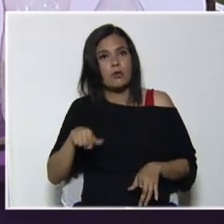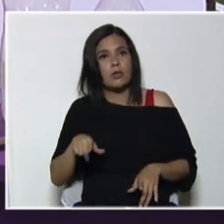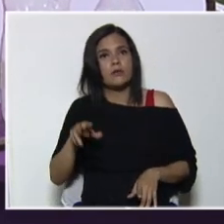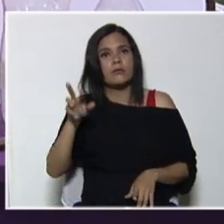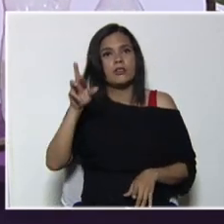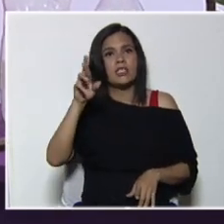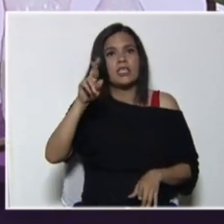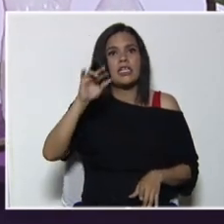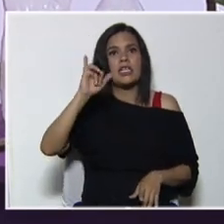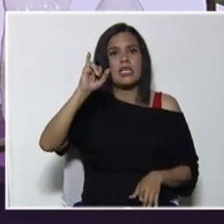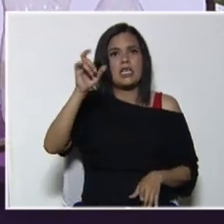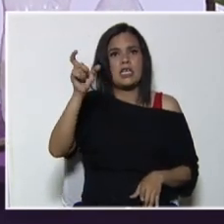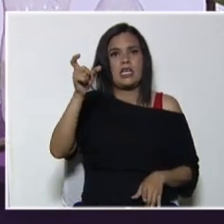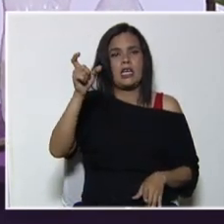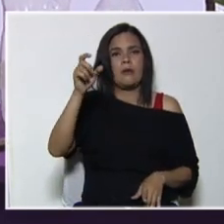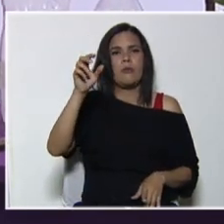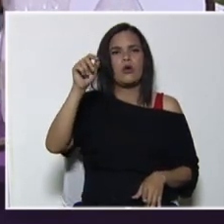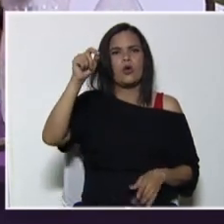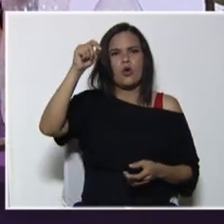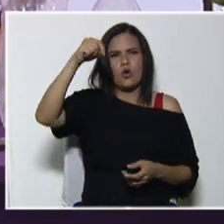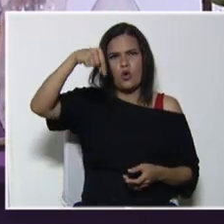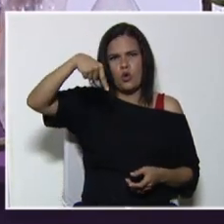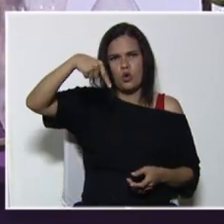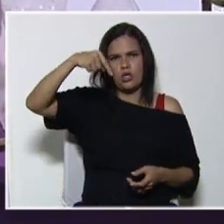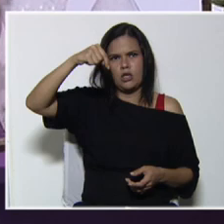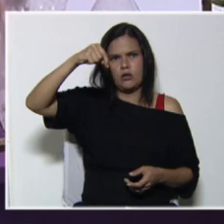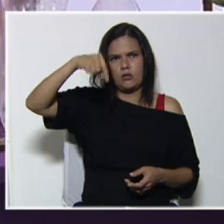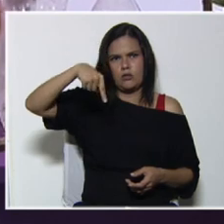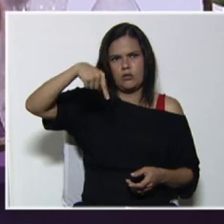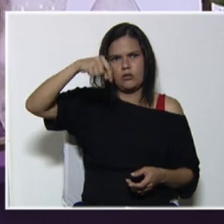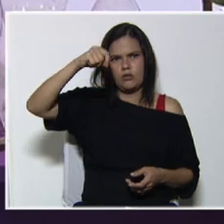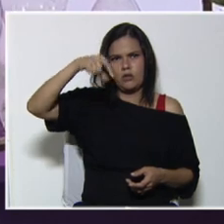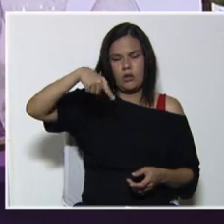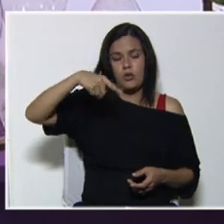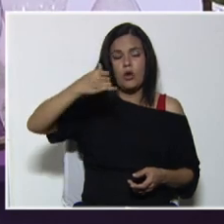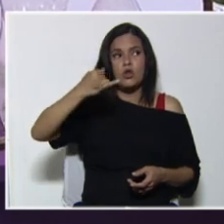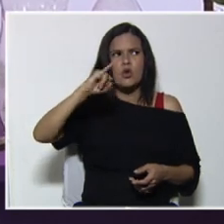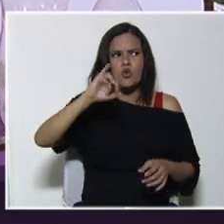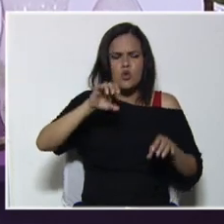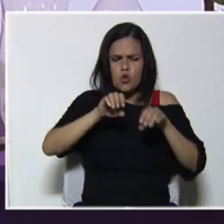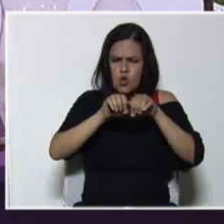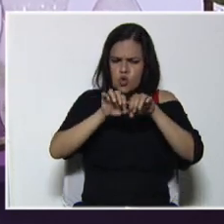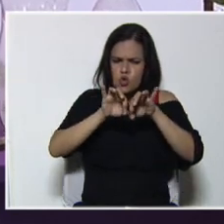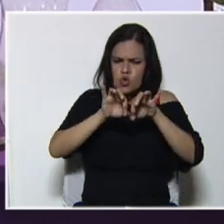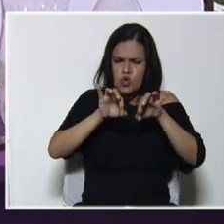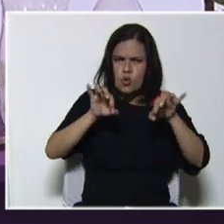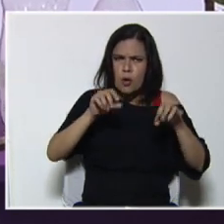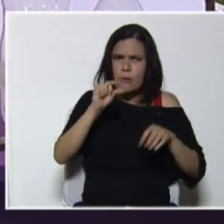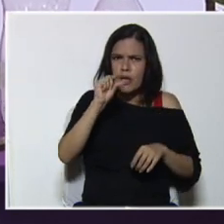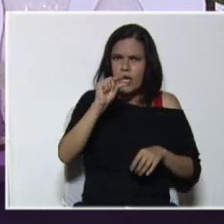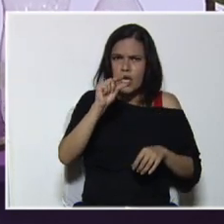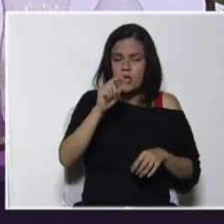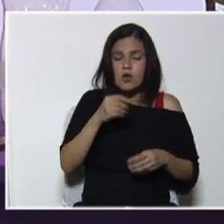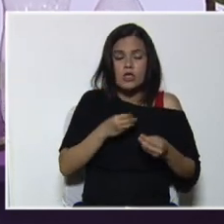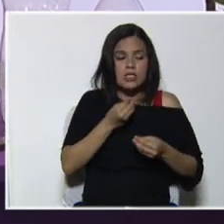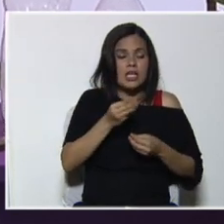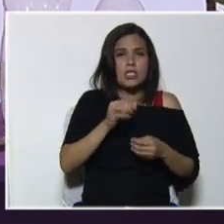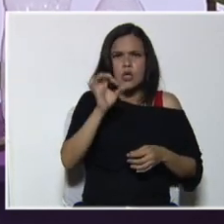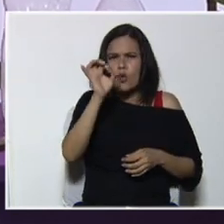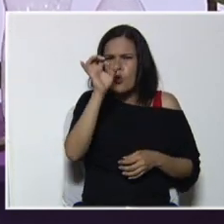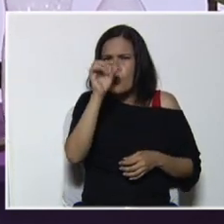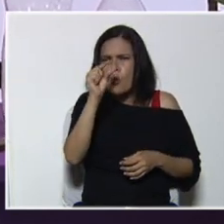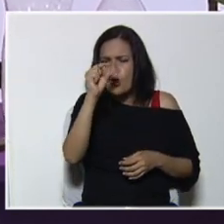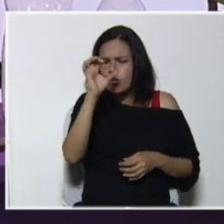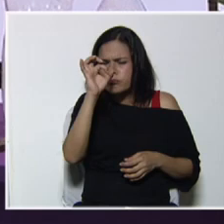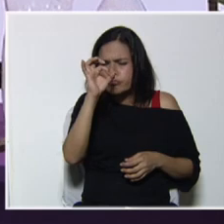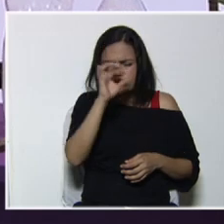irrigación por goteo, que es cuando agarran unos tubos PVC, unos tubos plásticos, y le abren diferentes agujeros. Y